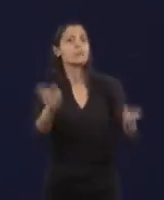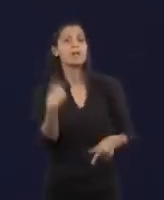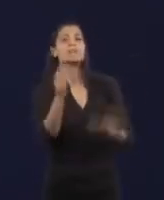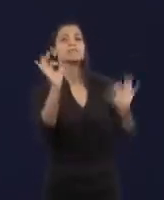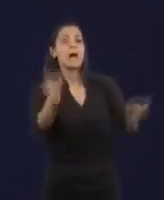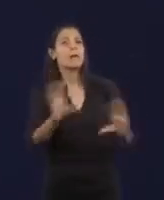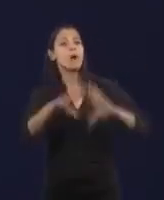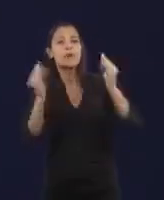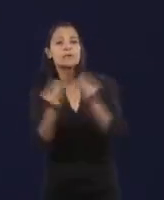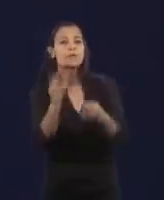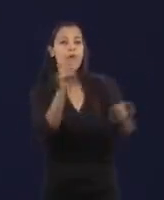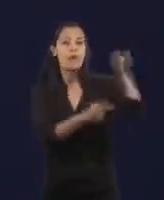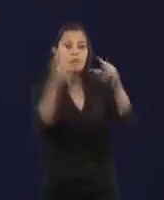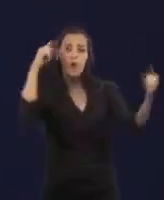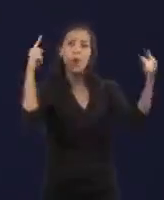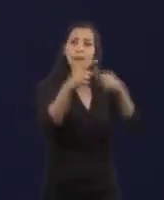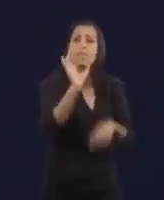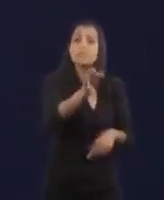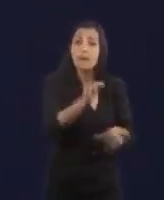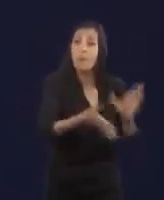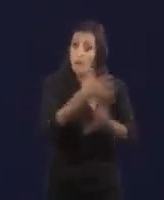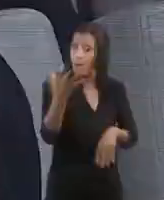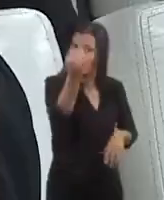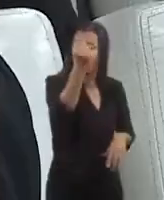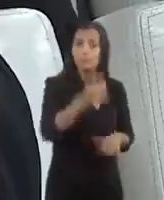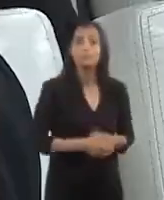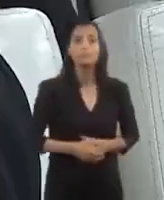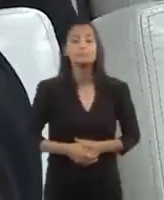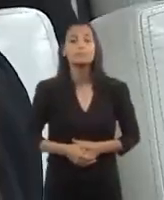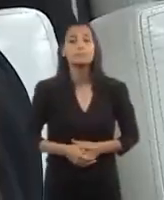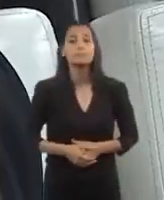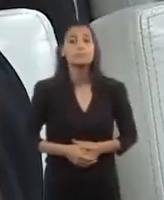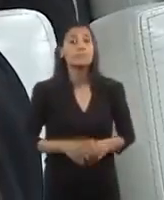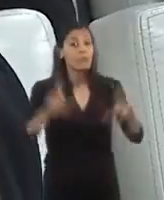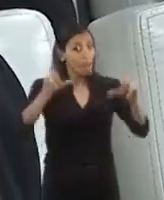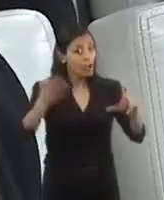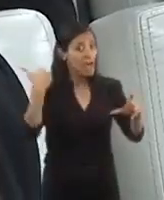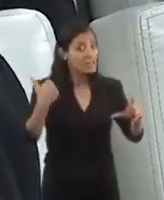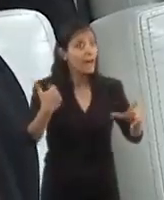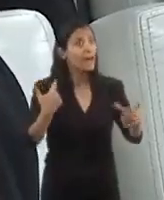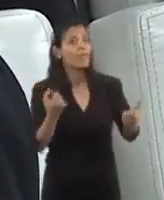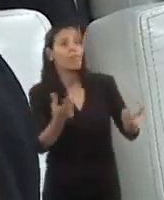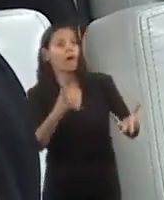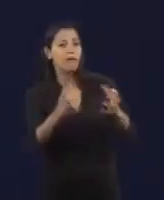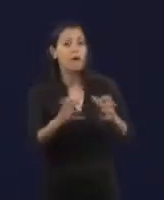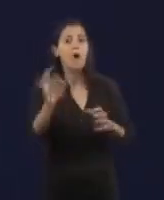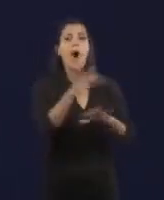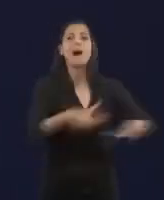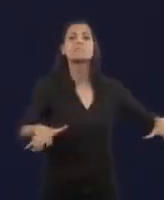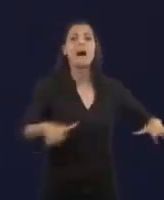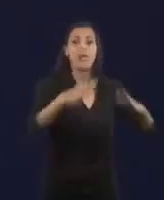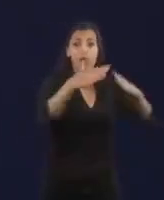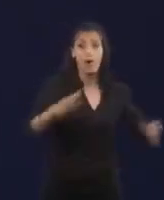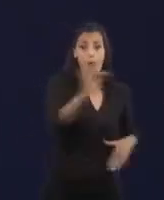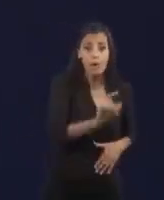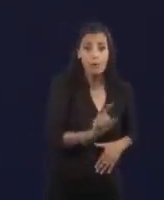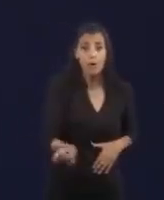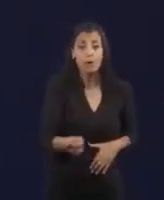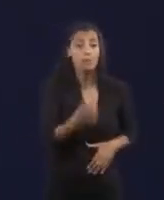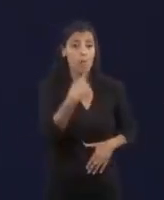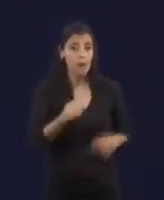no solo que queremos sino que vamos a obtener no afectan en nada entonces la foto de ayer el asado en olivo bueno eso no me lo tenés que preguntar a